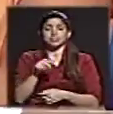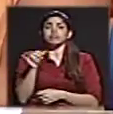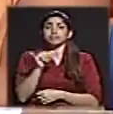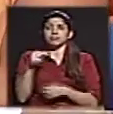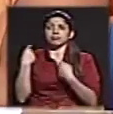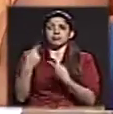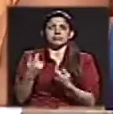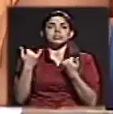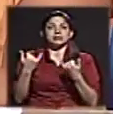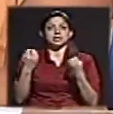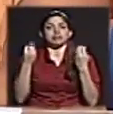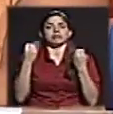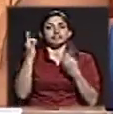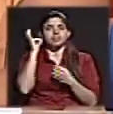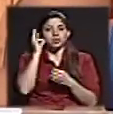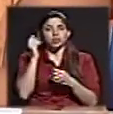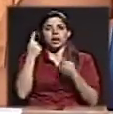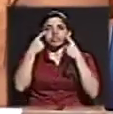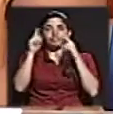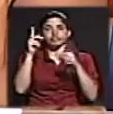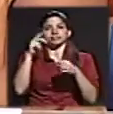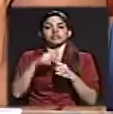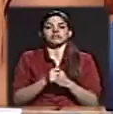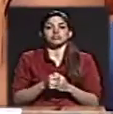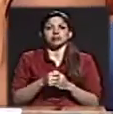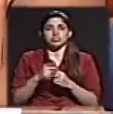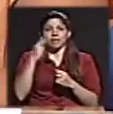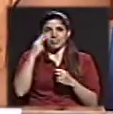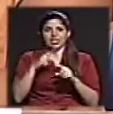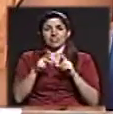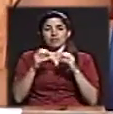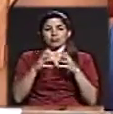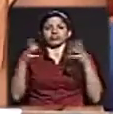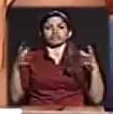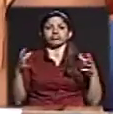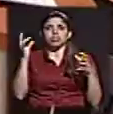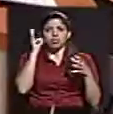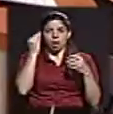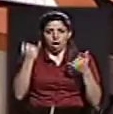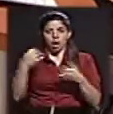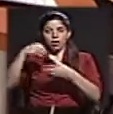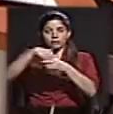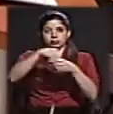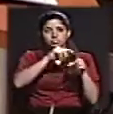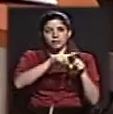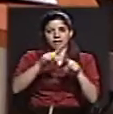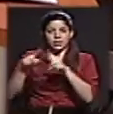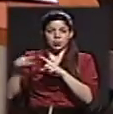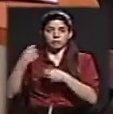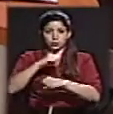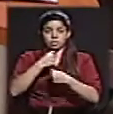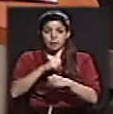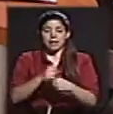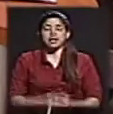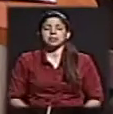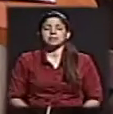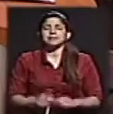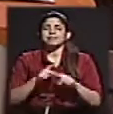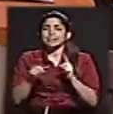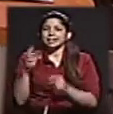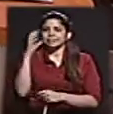bastantes mujeres, ¿verdad? Ha sido notoria y significativa la presencia de mujeres, sobre todo en las municipalidades. Sin embargo,